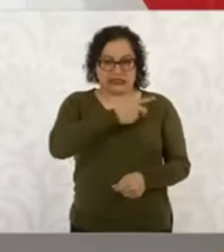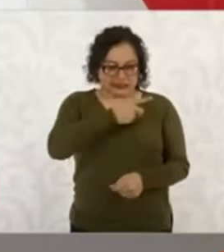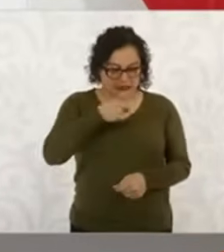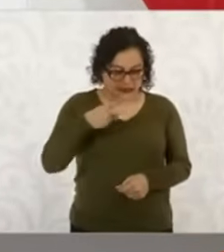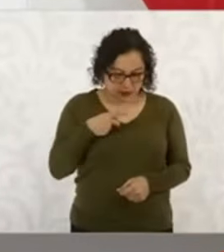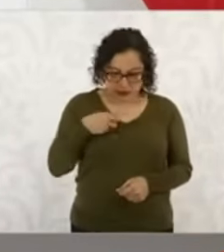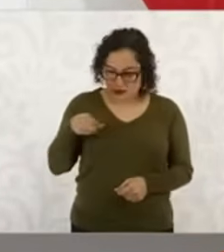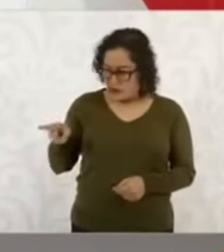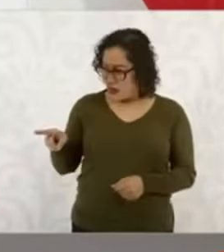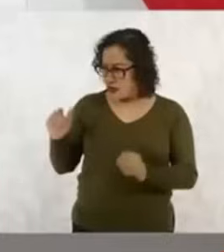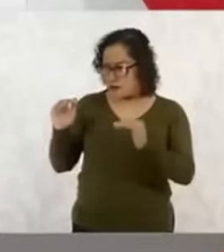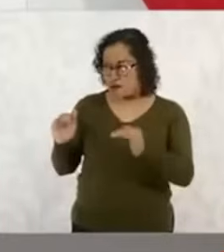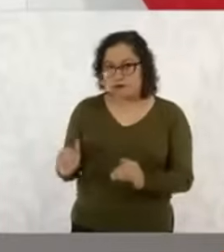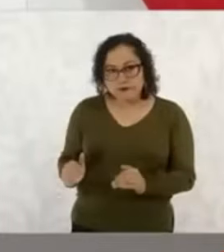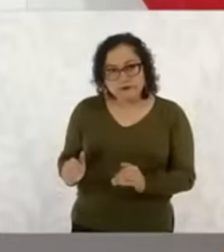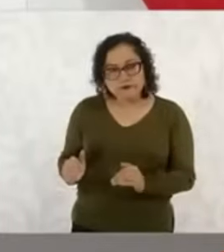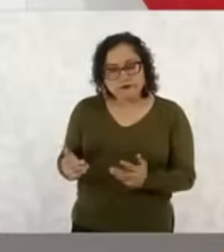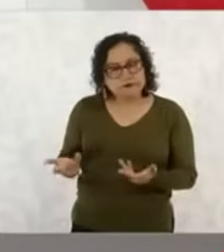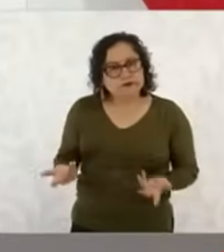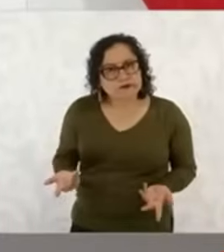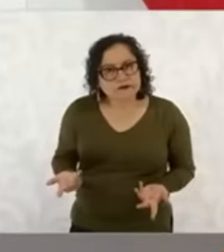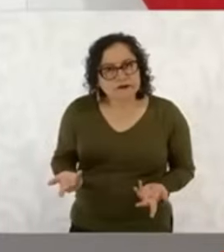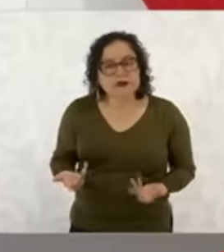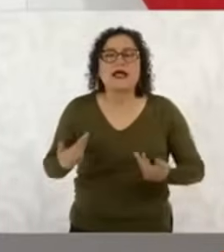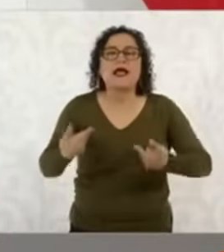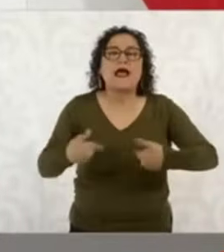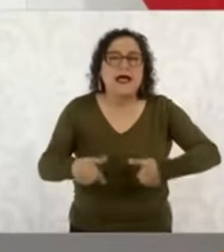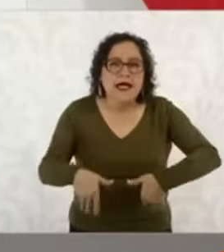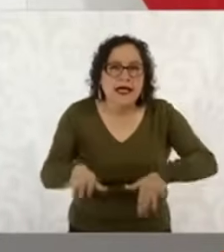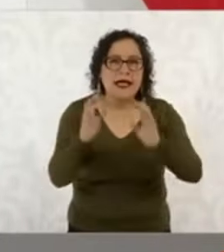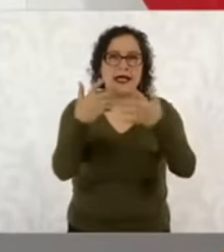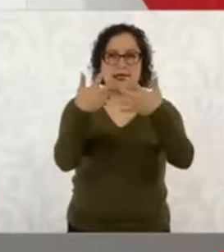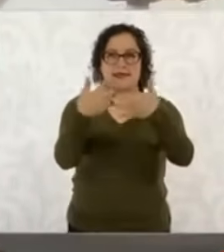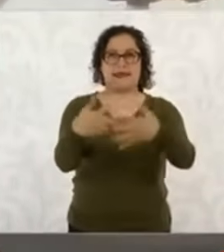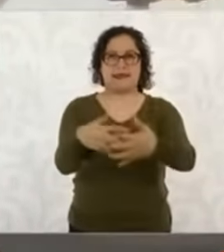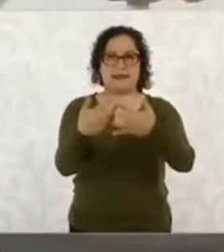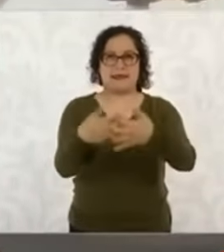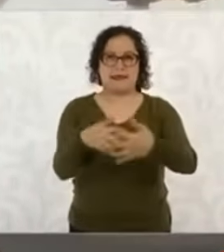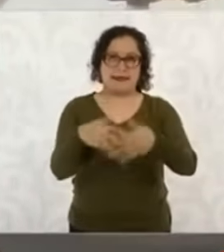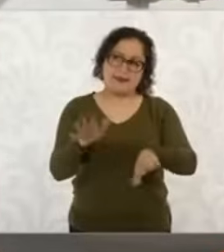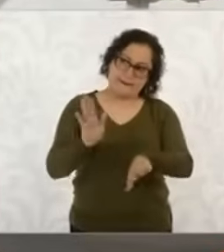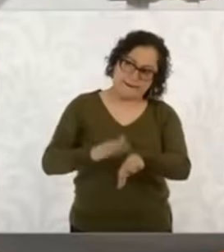diésel. Bueno, aumentó la petroquímica. A ver, pon la petroquímica.